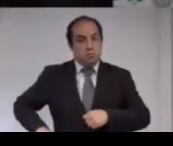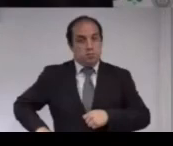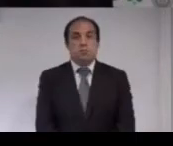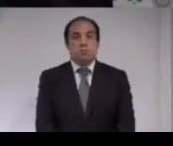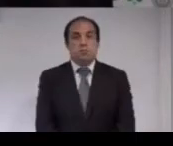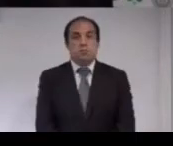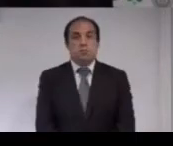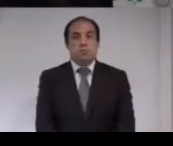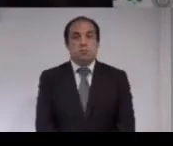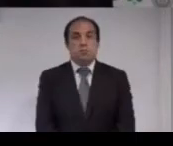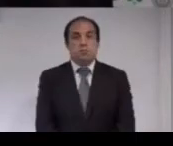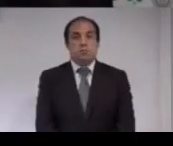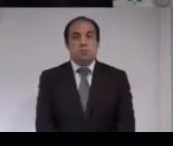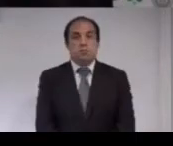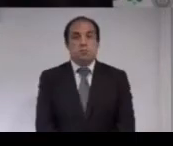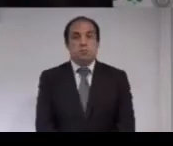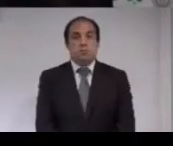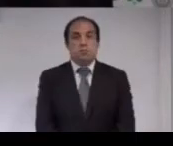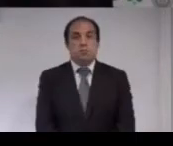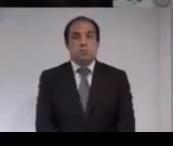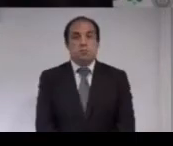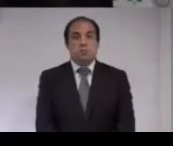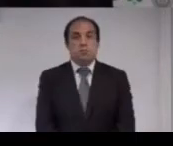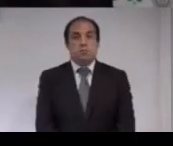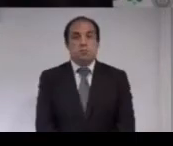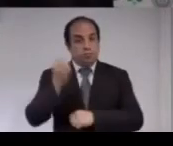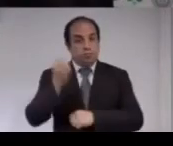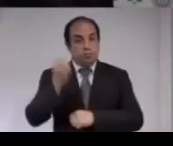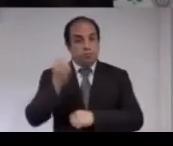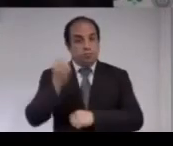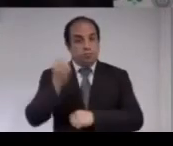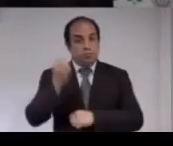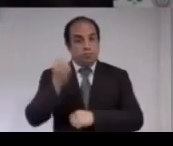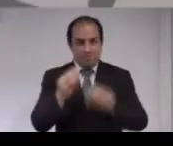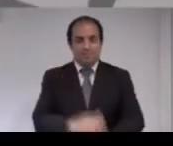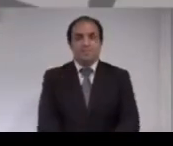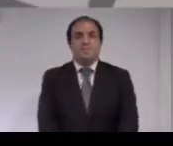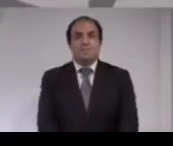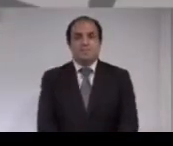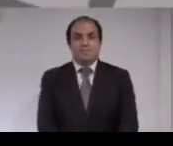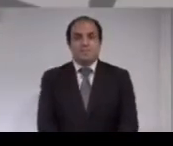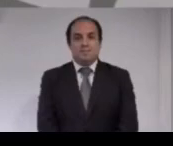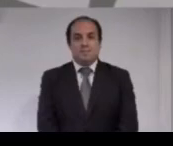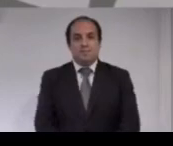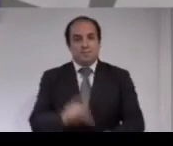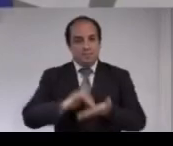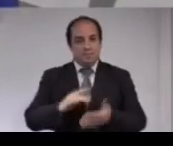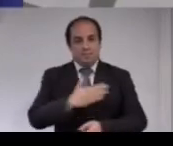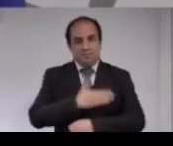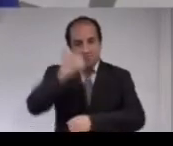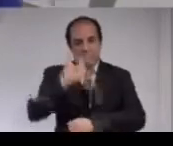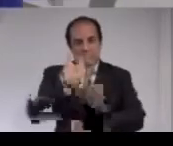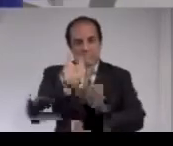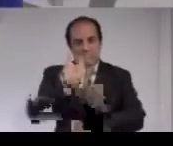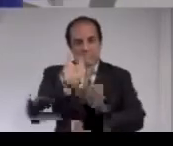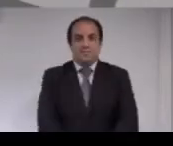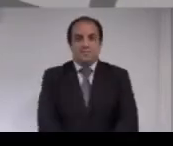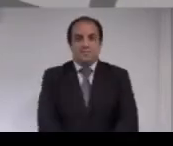Muy bien, muchas gracias. Concluimos con la conferencia. Muchas gracias. Gracias, buenas noches.